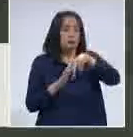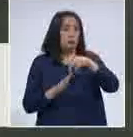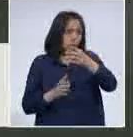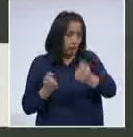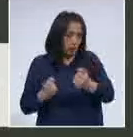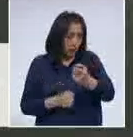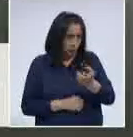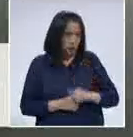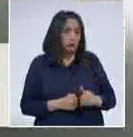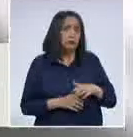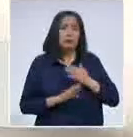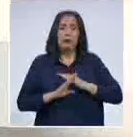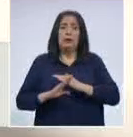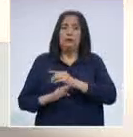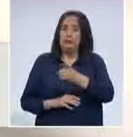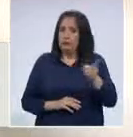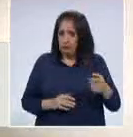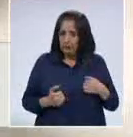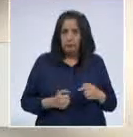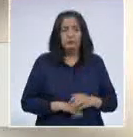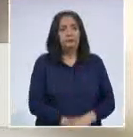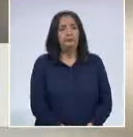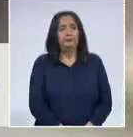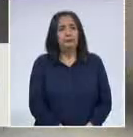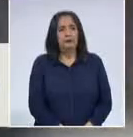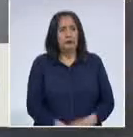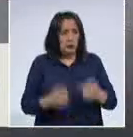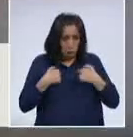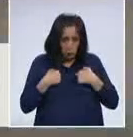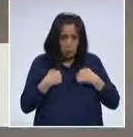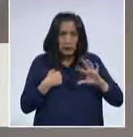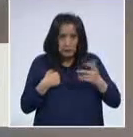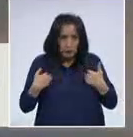vehículo luego de haber evitado ser intervenido.